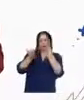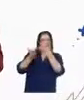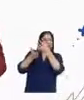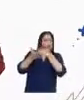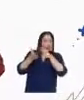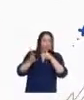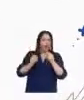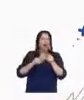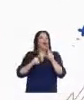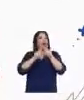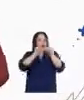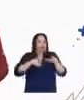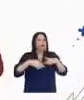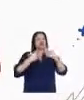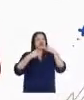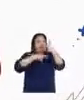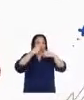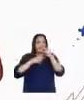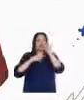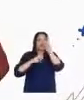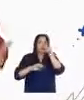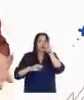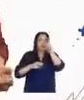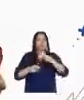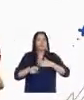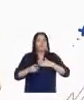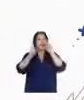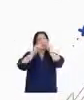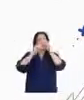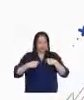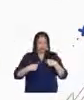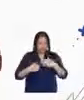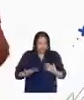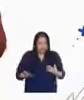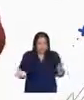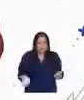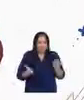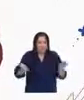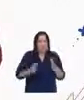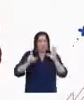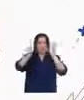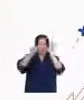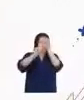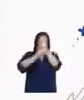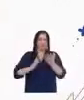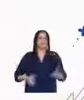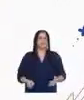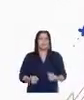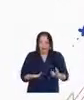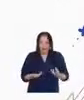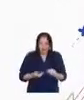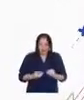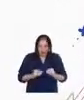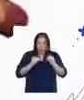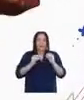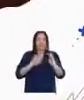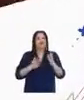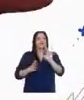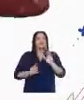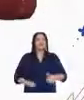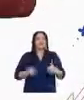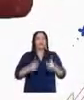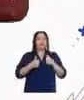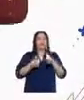o donde sepas que la verás todos los días y así te motives. Poner pequeñas metas que nos lleven a